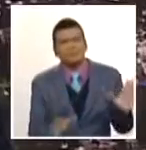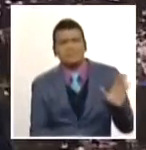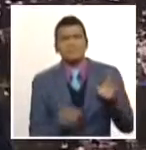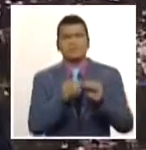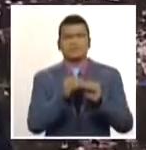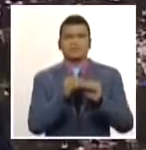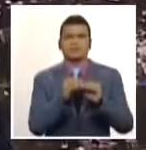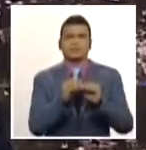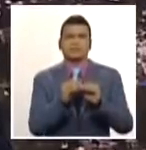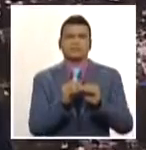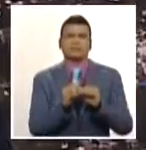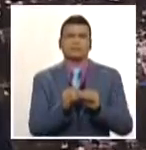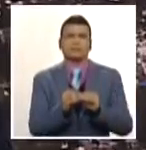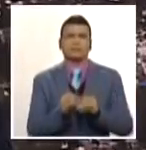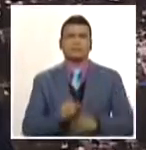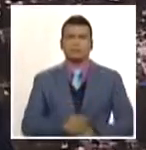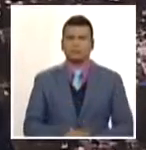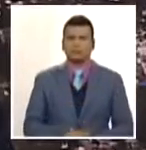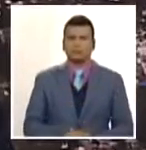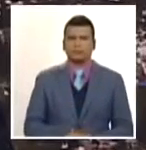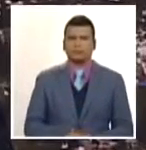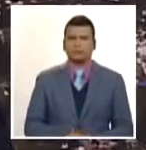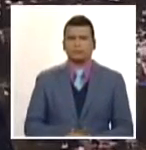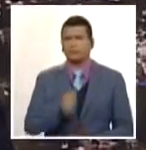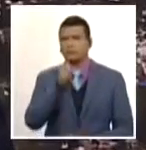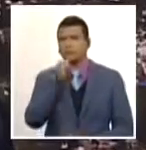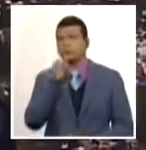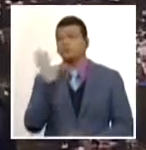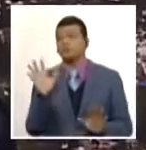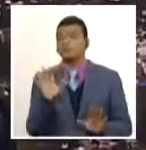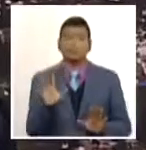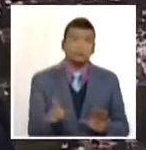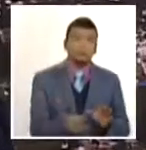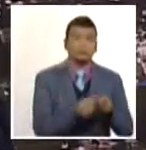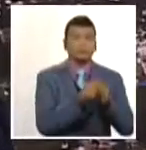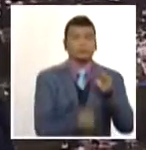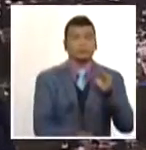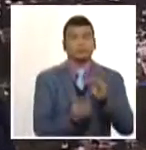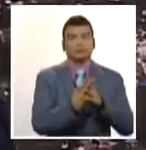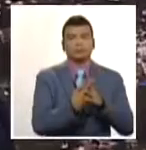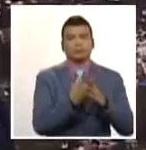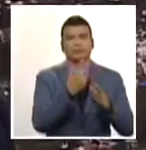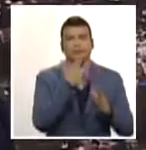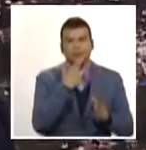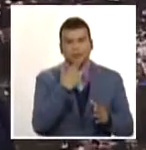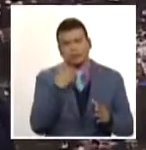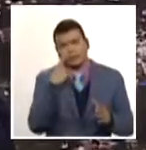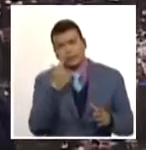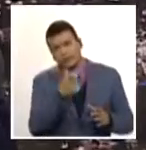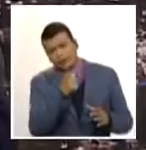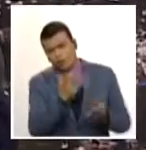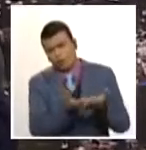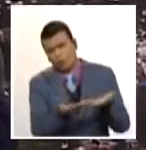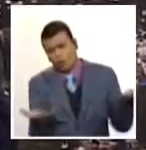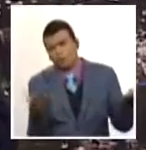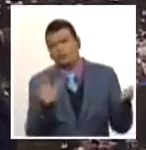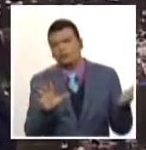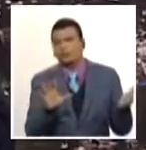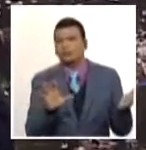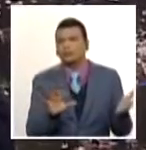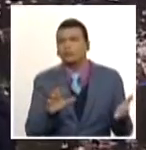de absorber agua y producir azúcares. Ya es necesario que dé un salto en el conocimiento,